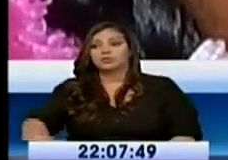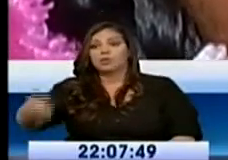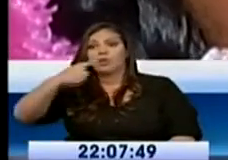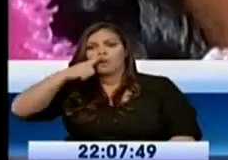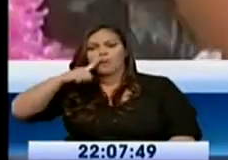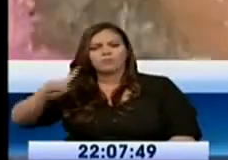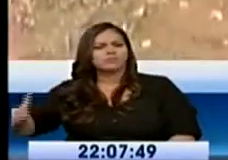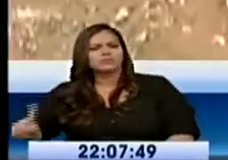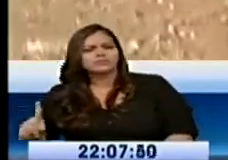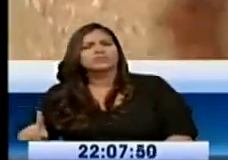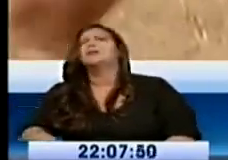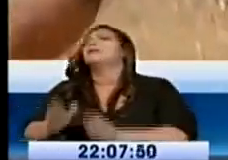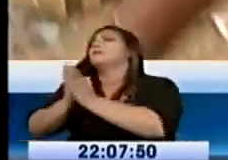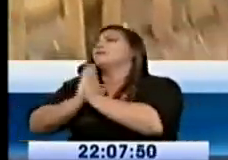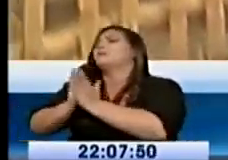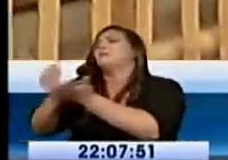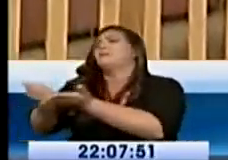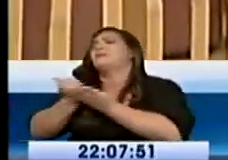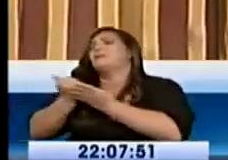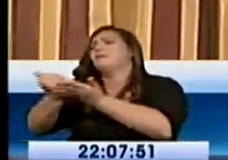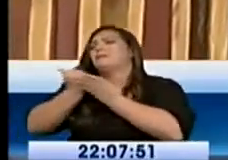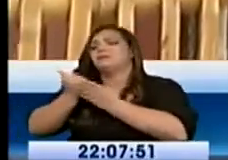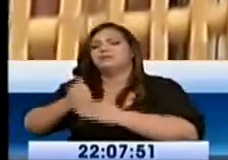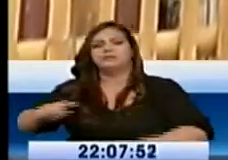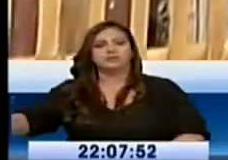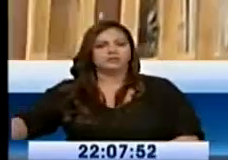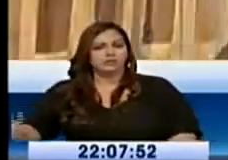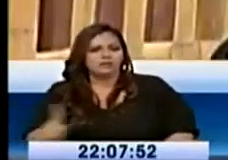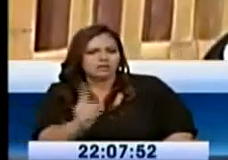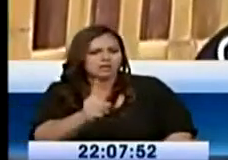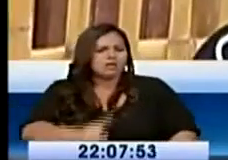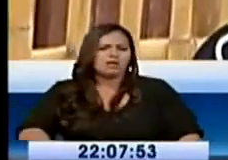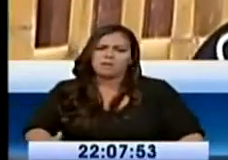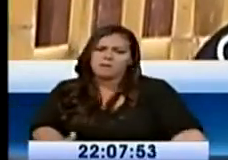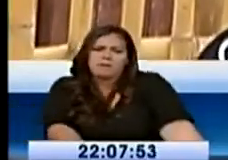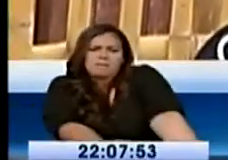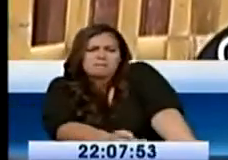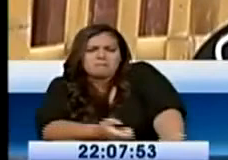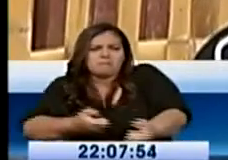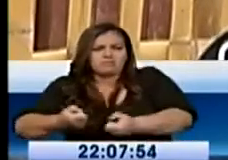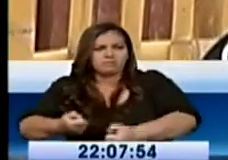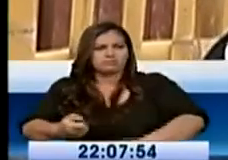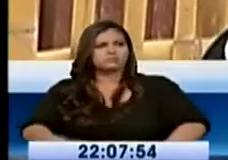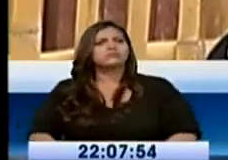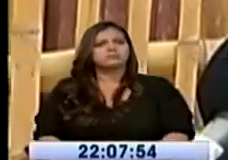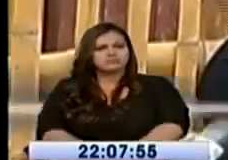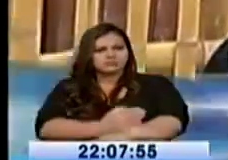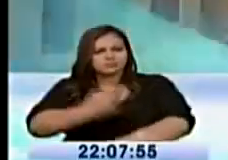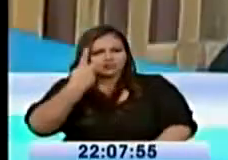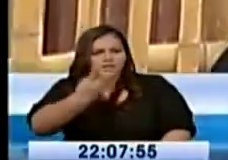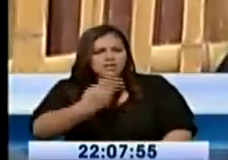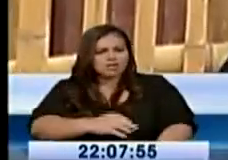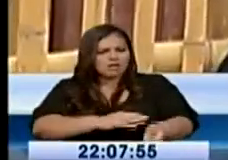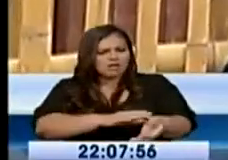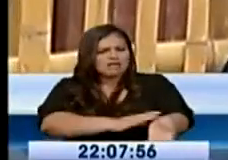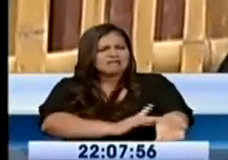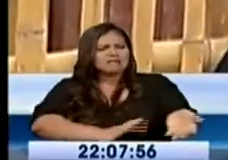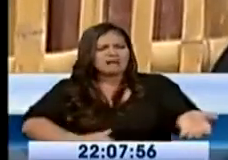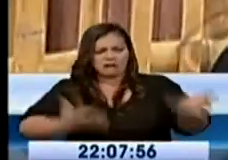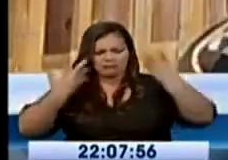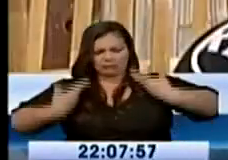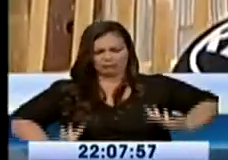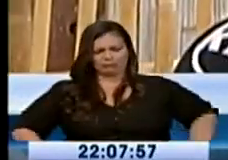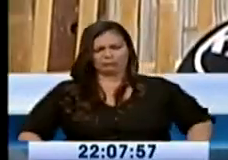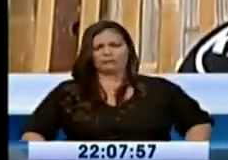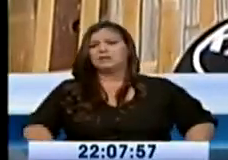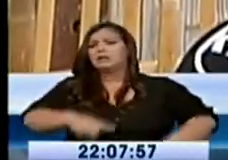ayúdeme que me matan. Y efectivamente, el vecino la ayudó. Bañada en sangre. Auxilio, auxilio, decía, me mata, me